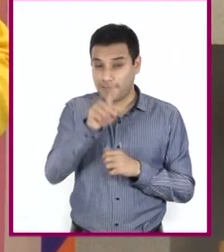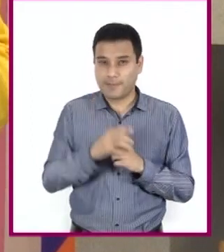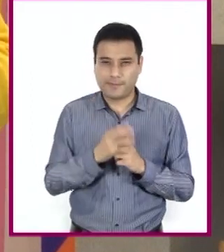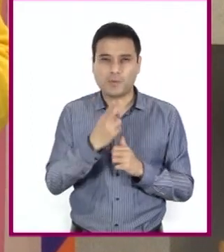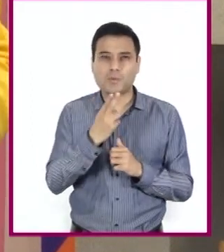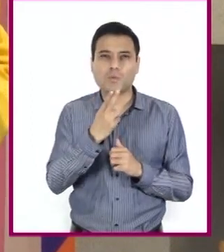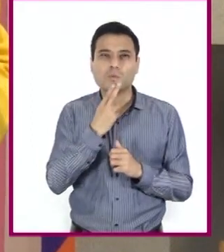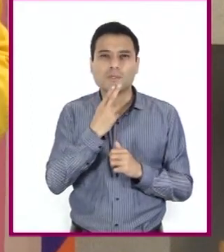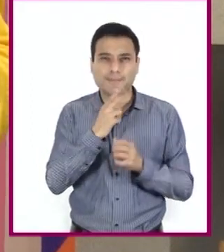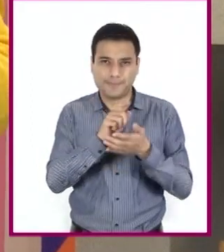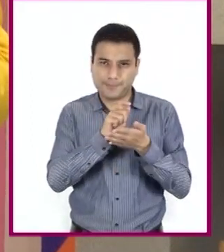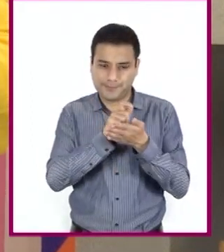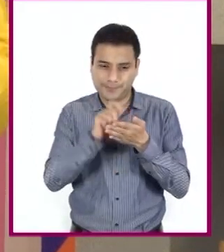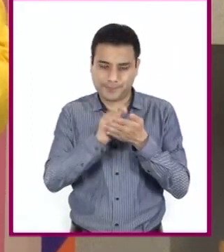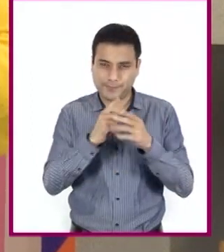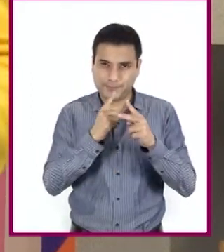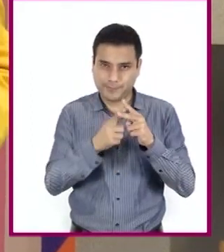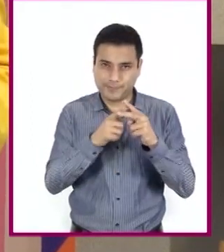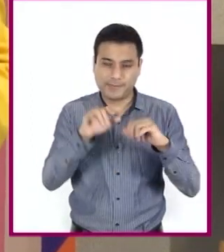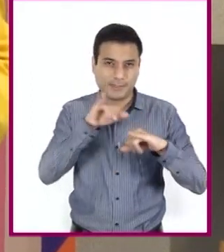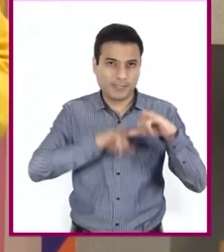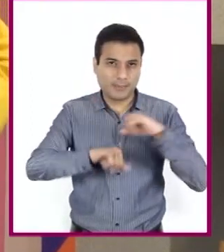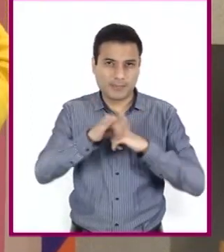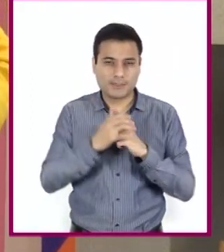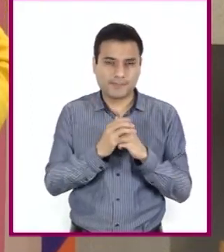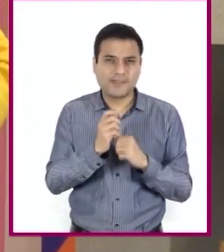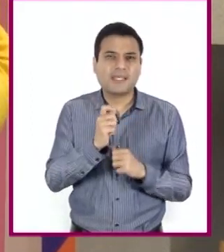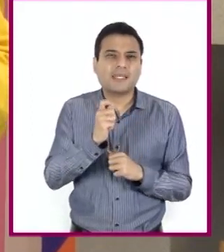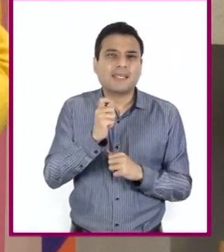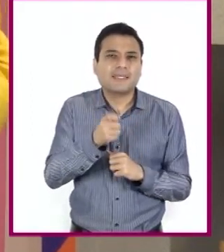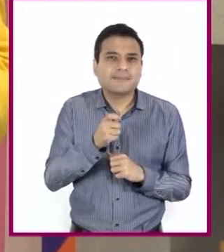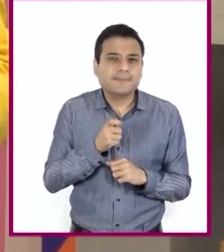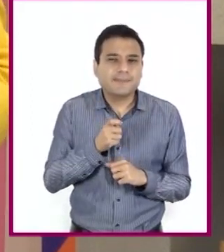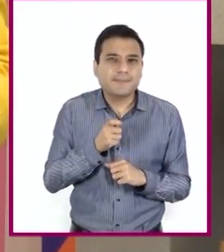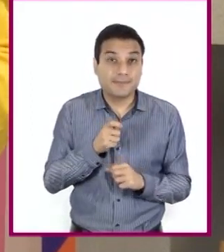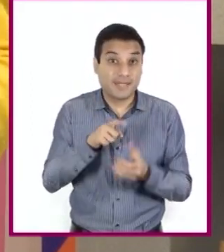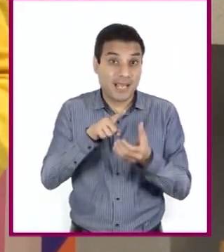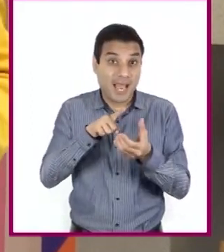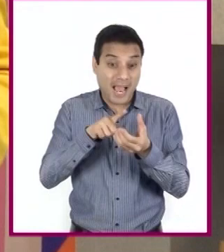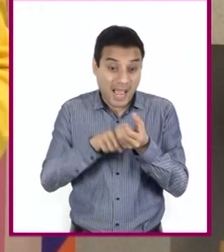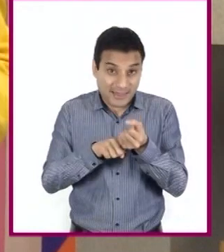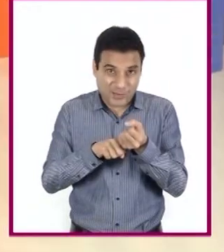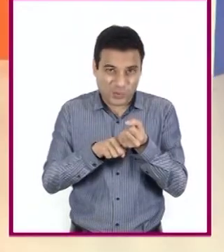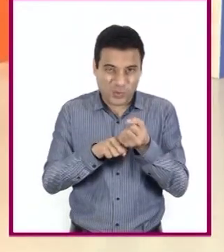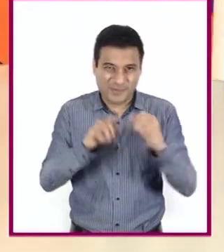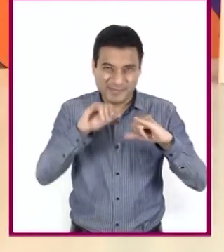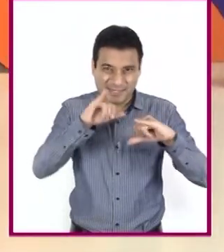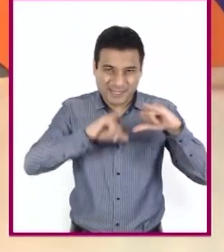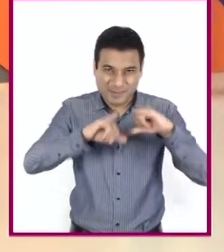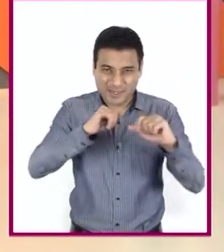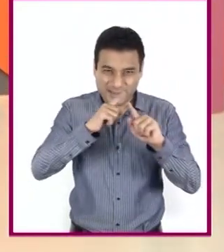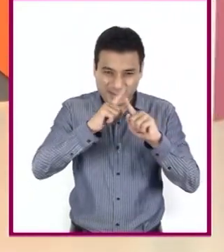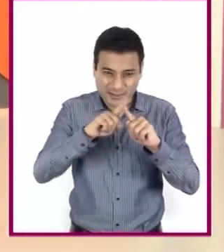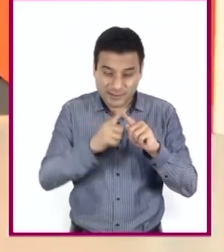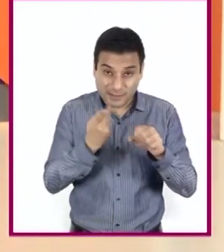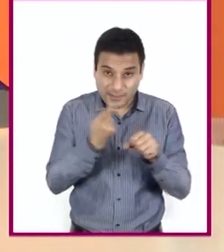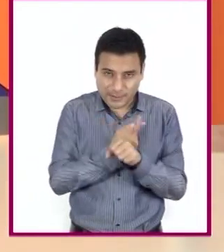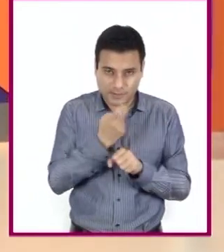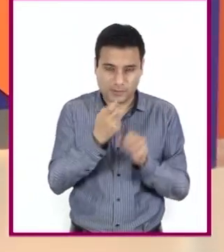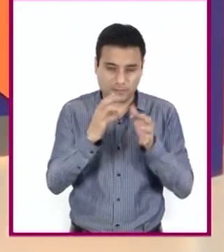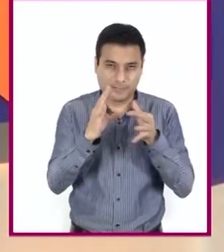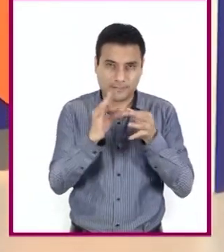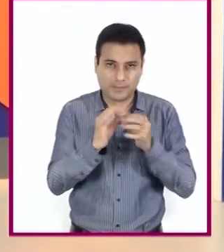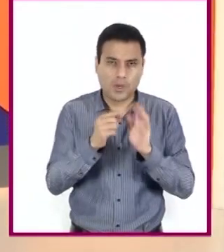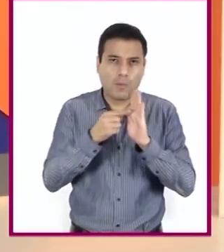químicas, que describen de una manera sencilla lo que ocurre durante una reacción química. La importancia de estos